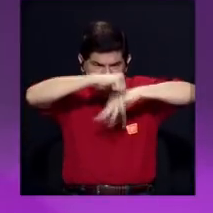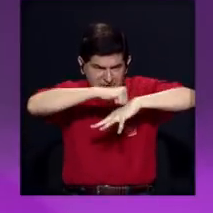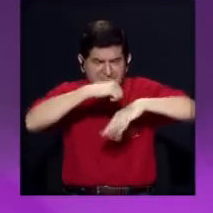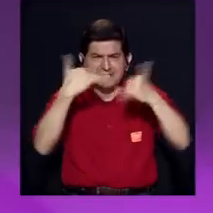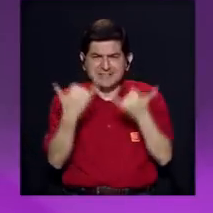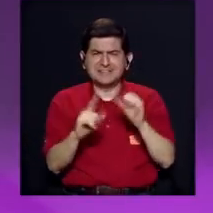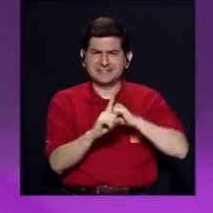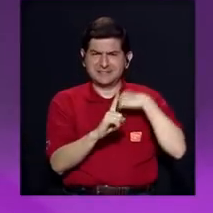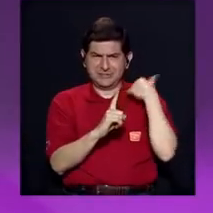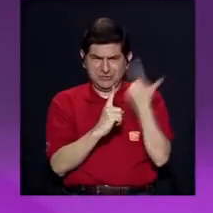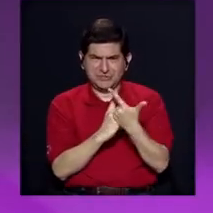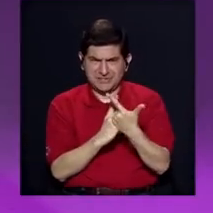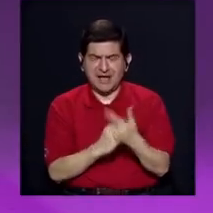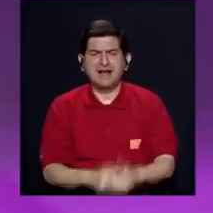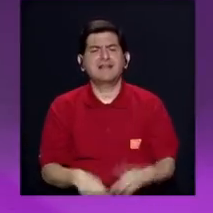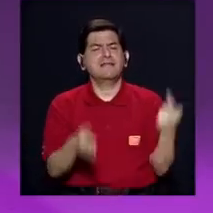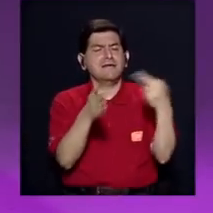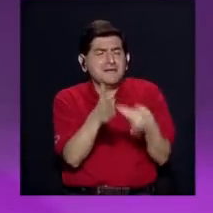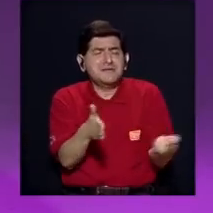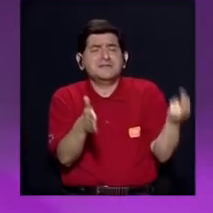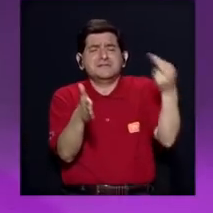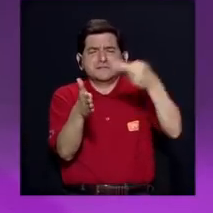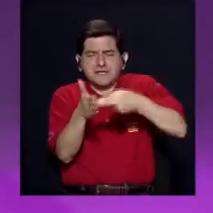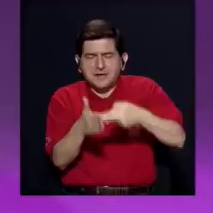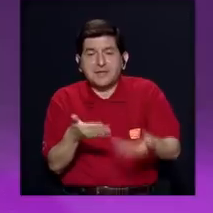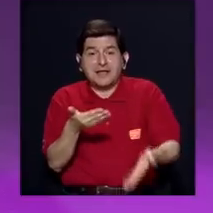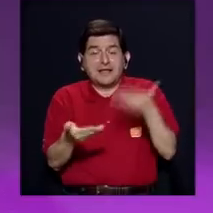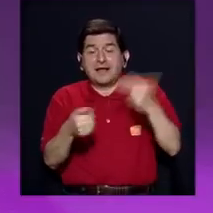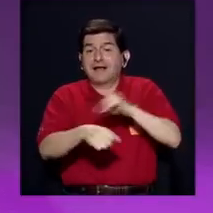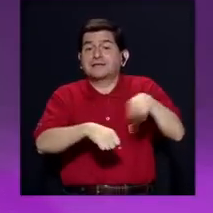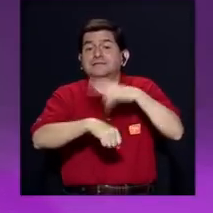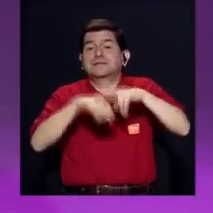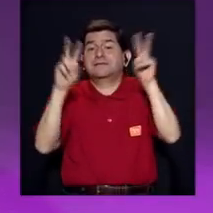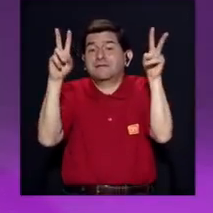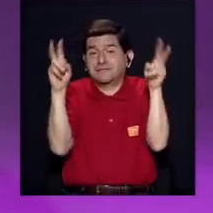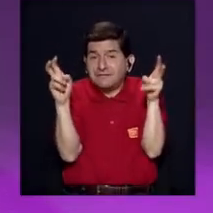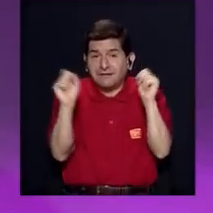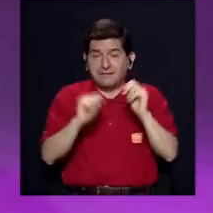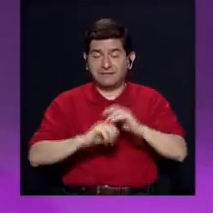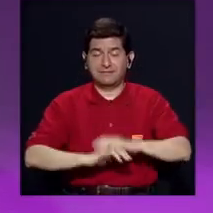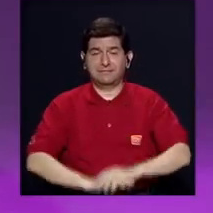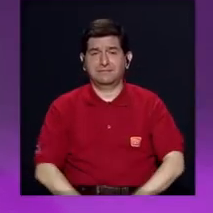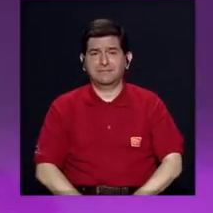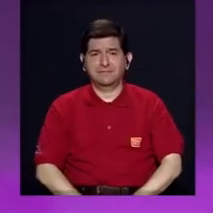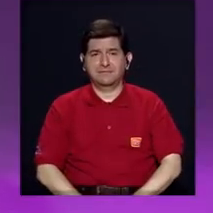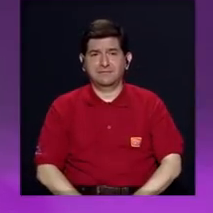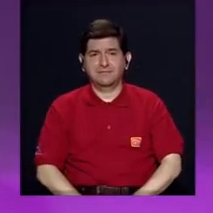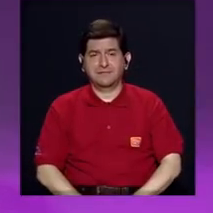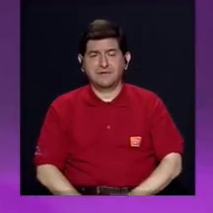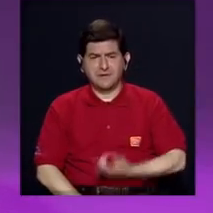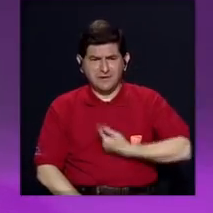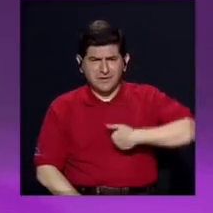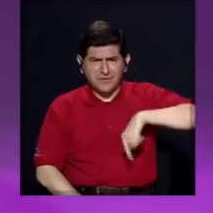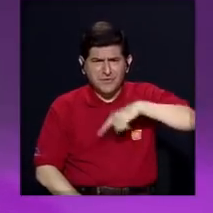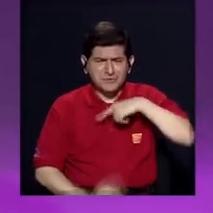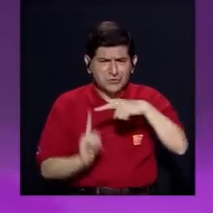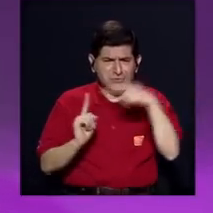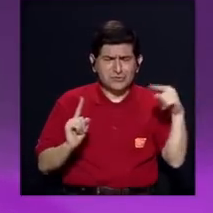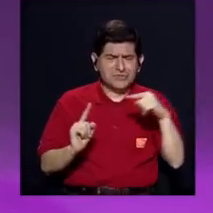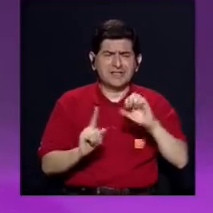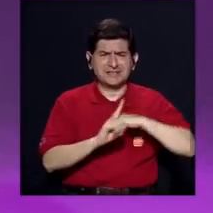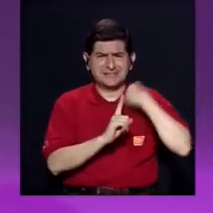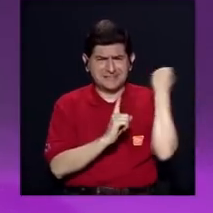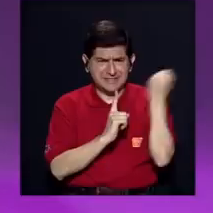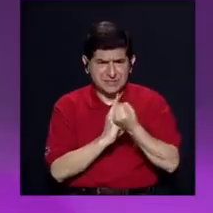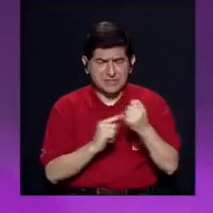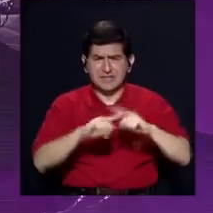y que se reproduce de forma casi que natural como podríamos desde la sociedad civil desde